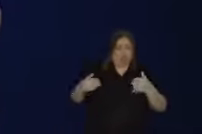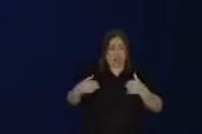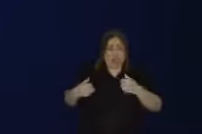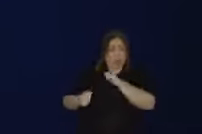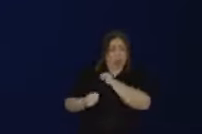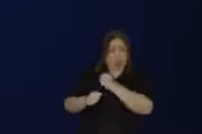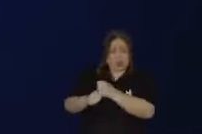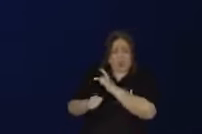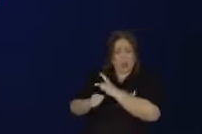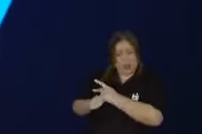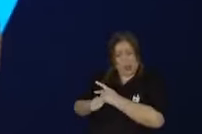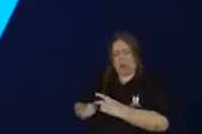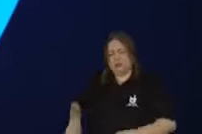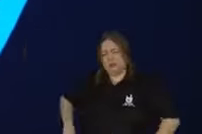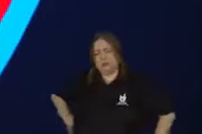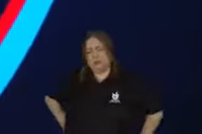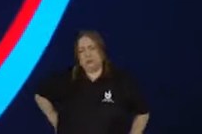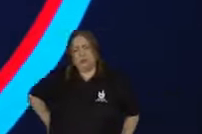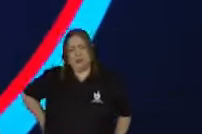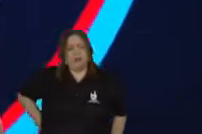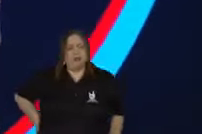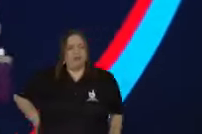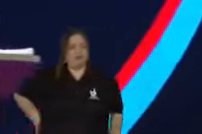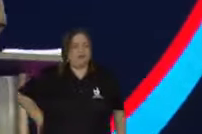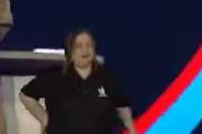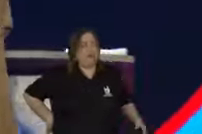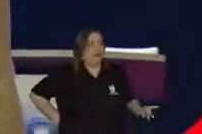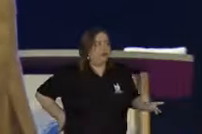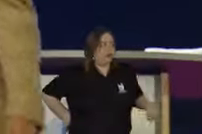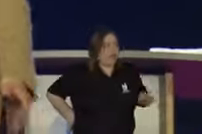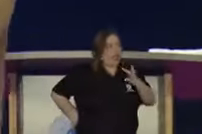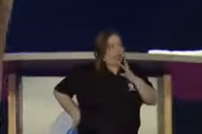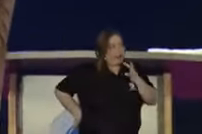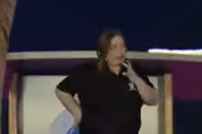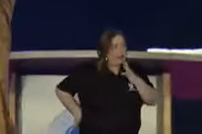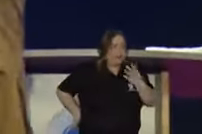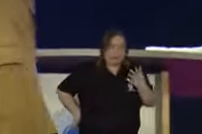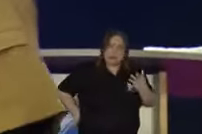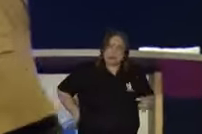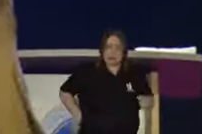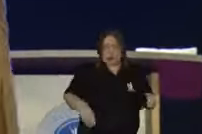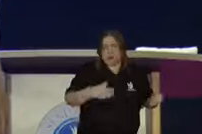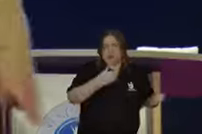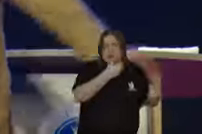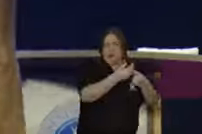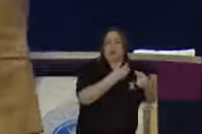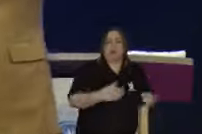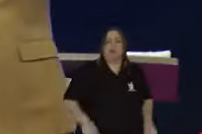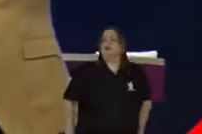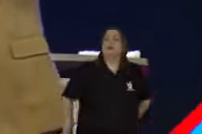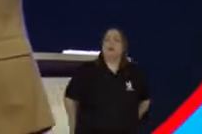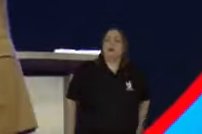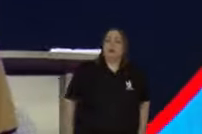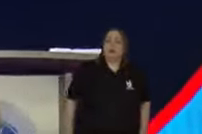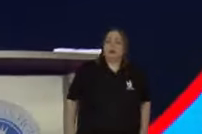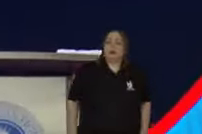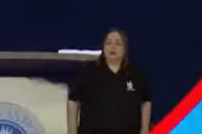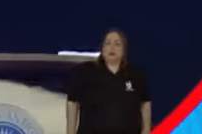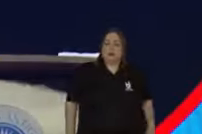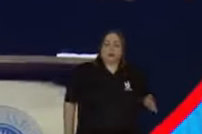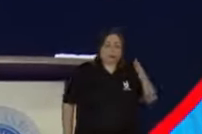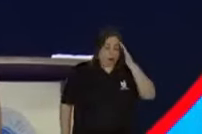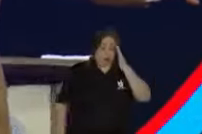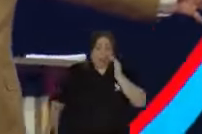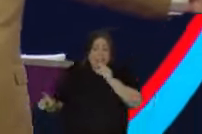poder, usando sarcasmos. ¡Oh, a ver, a muchos salvó! Y yo estoy ahí colgado en la